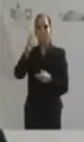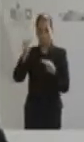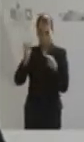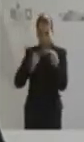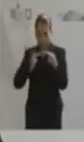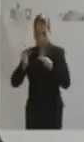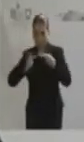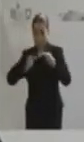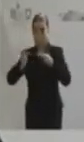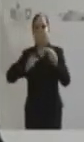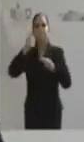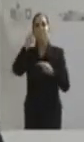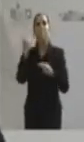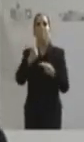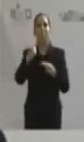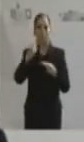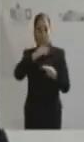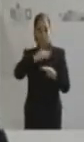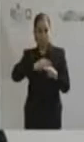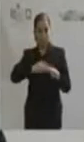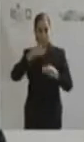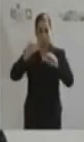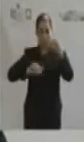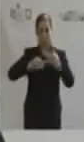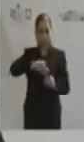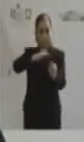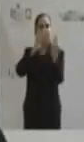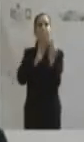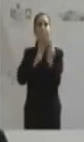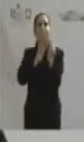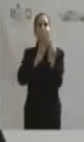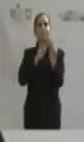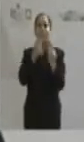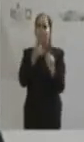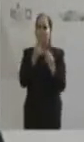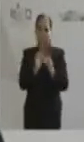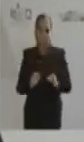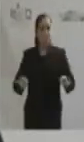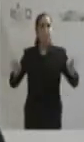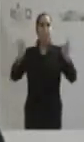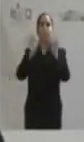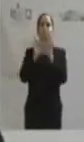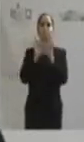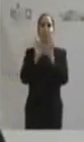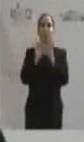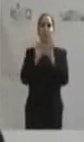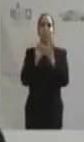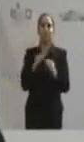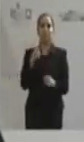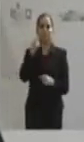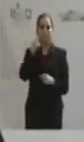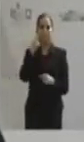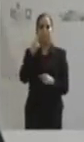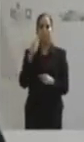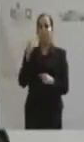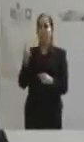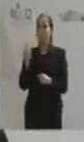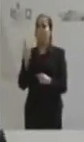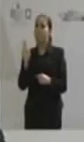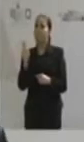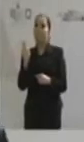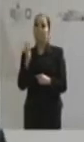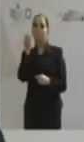oral. Voy a echar la mano de ustedes porque el gobierno no ha sido de capaz, como lo dijo el presidente del Colegio de Abogados Litigantes.